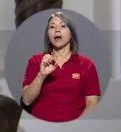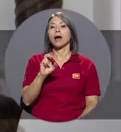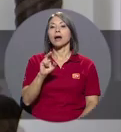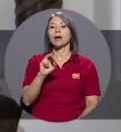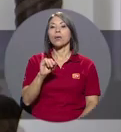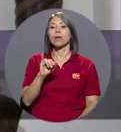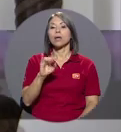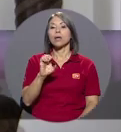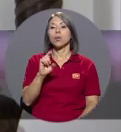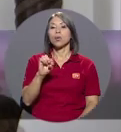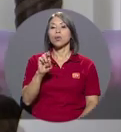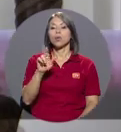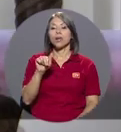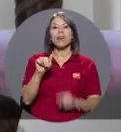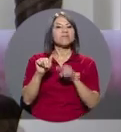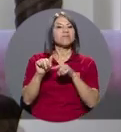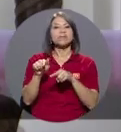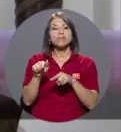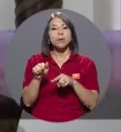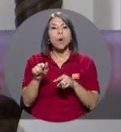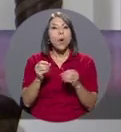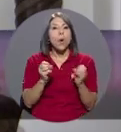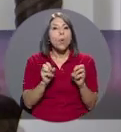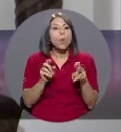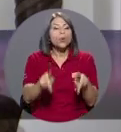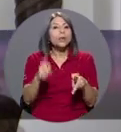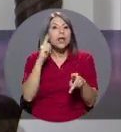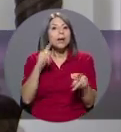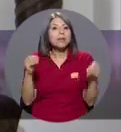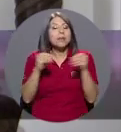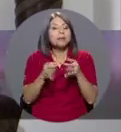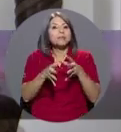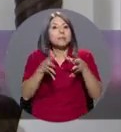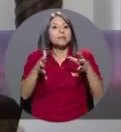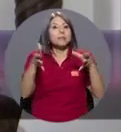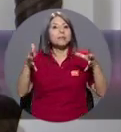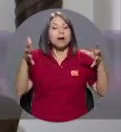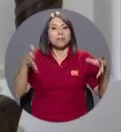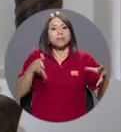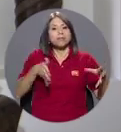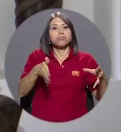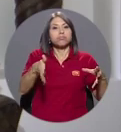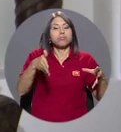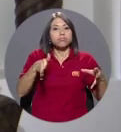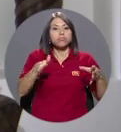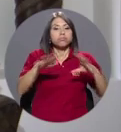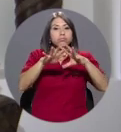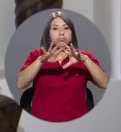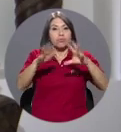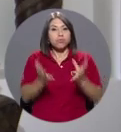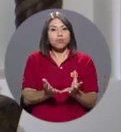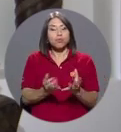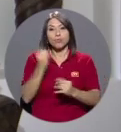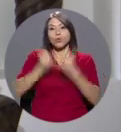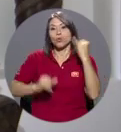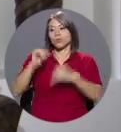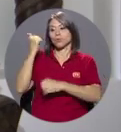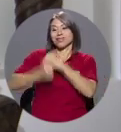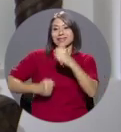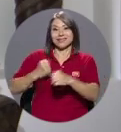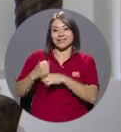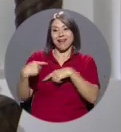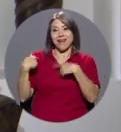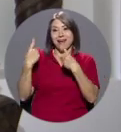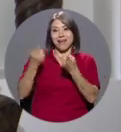La acuicultura es la oportunidad que tenemos para incrementar la producción de pescado en el mundo. En los últimos